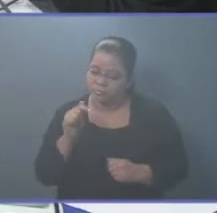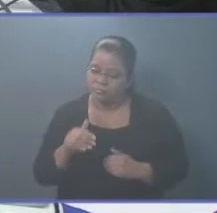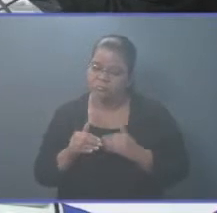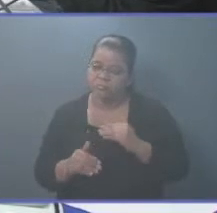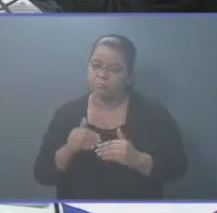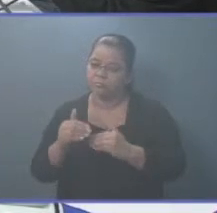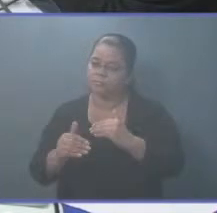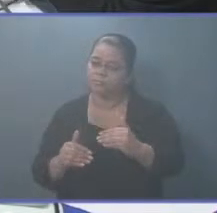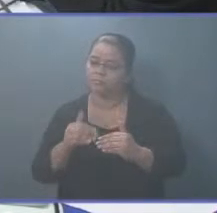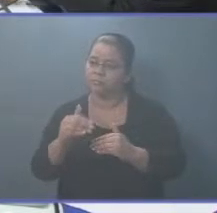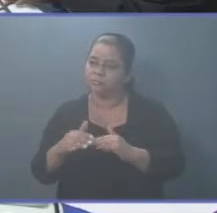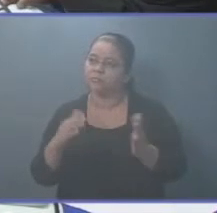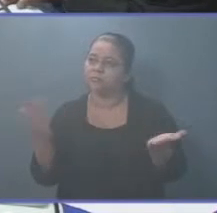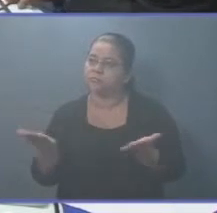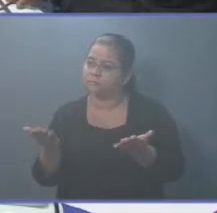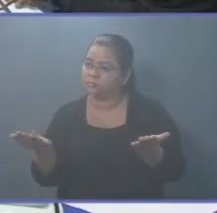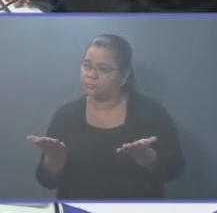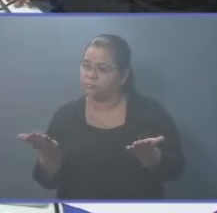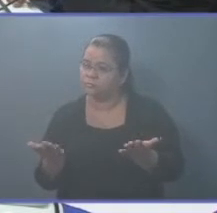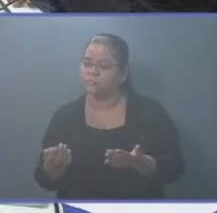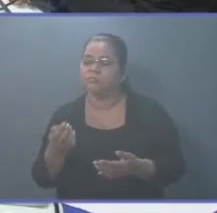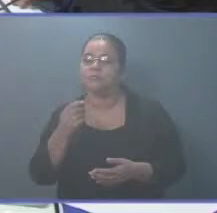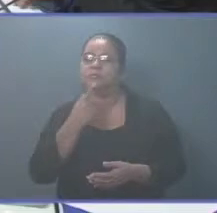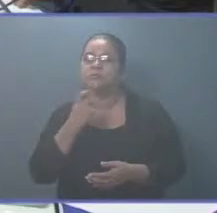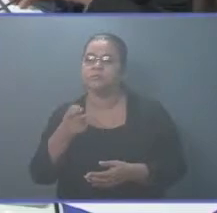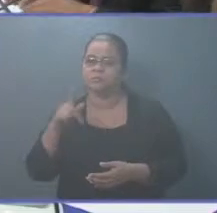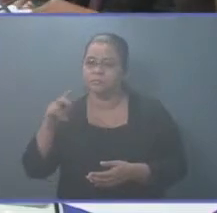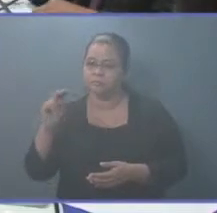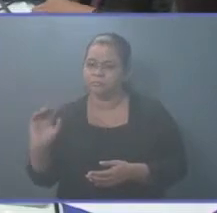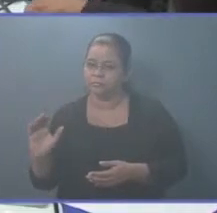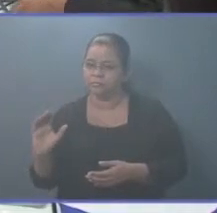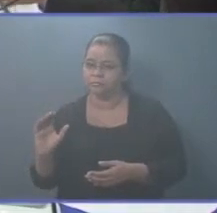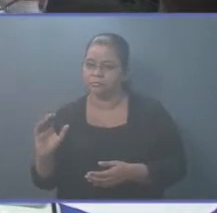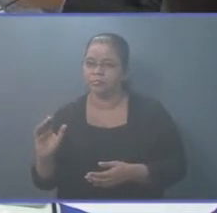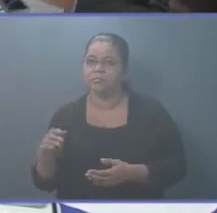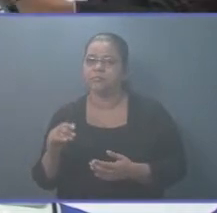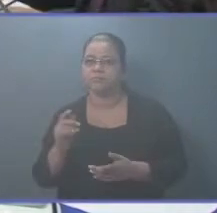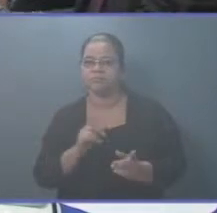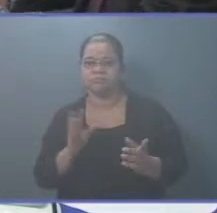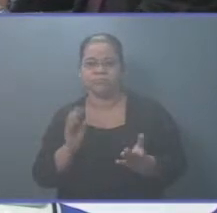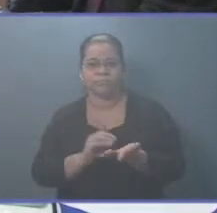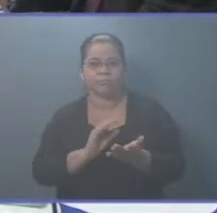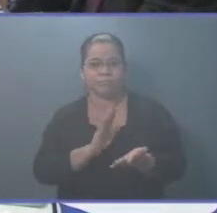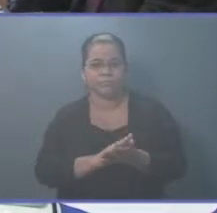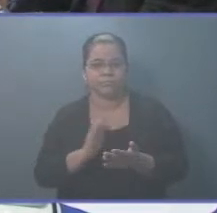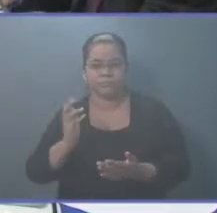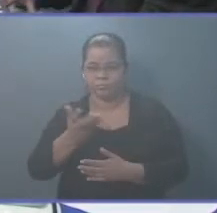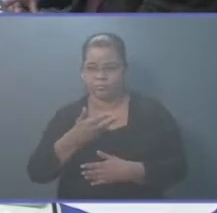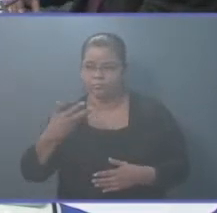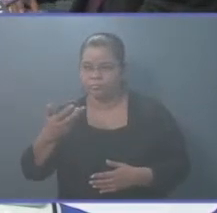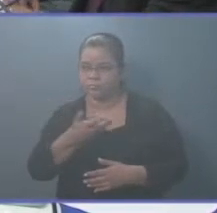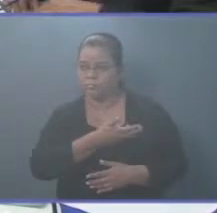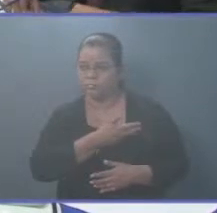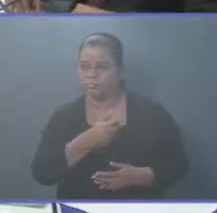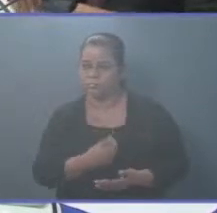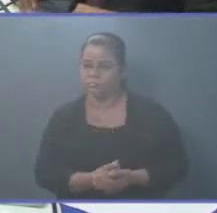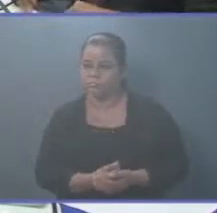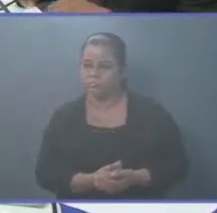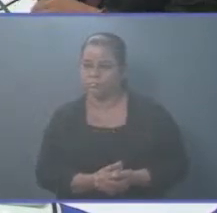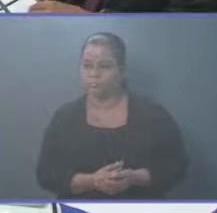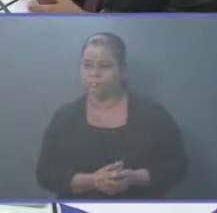en flagrancia lo realiza pues la policía de acuerdo a cómo está regulado en nuestro sistema